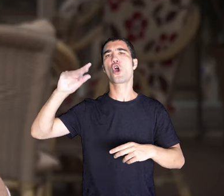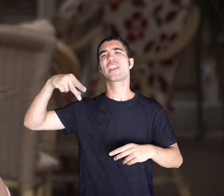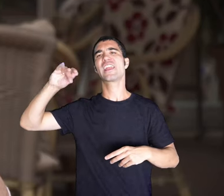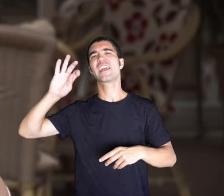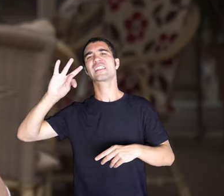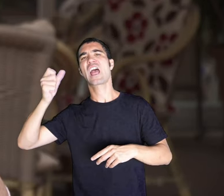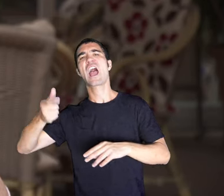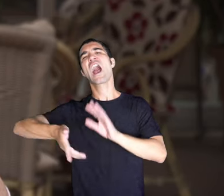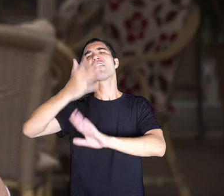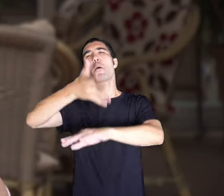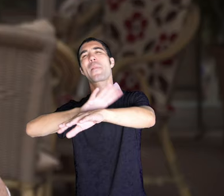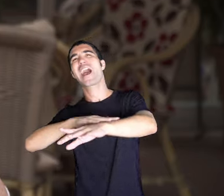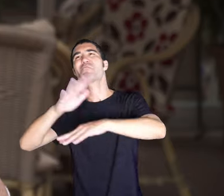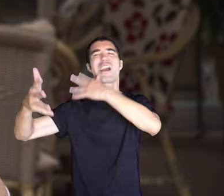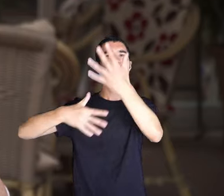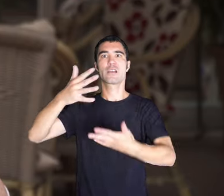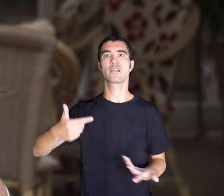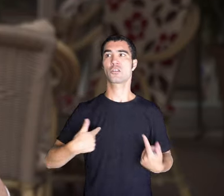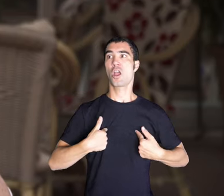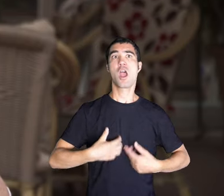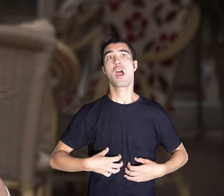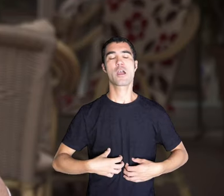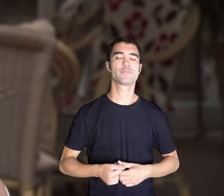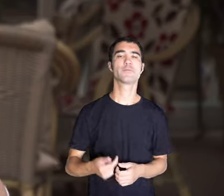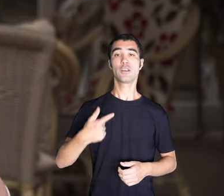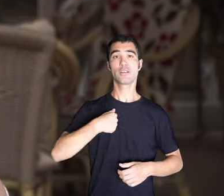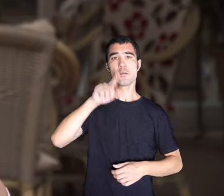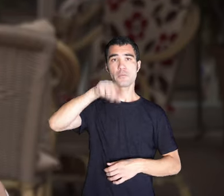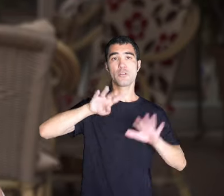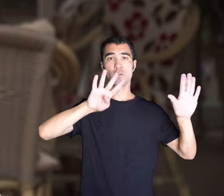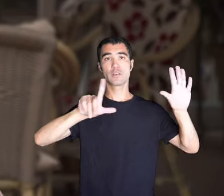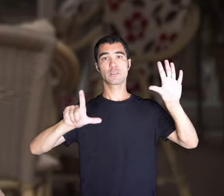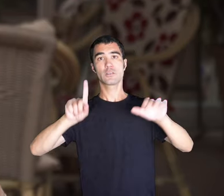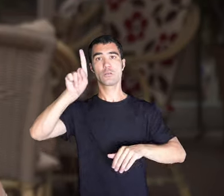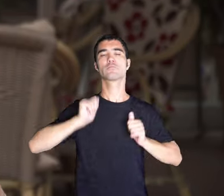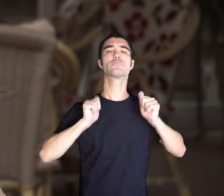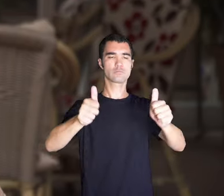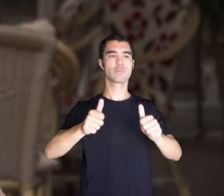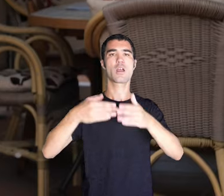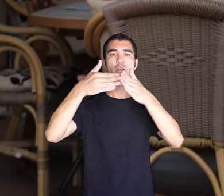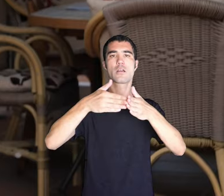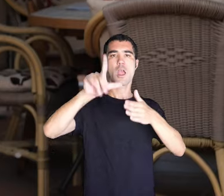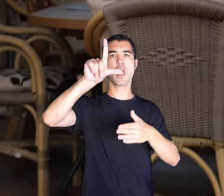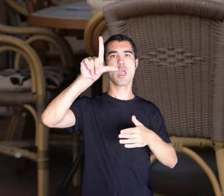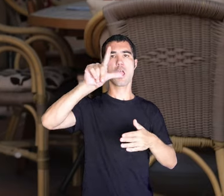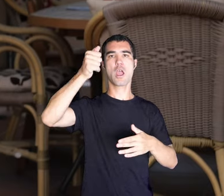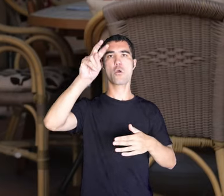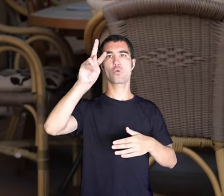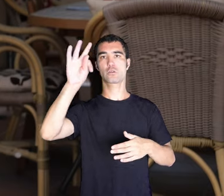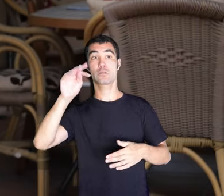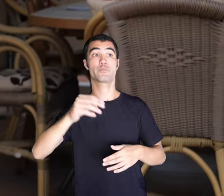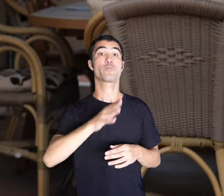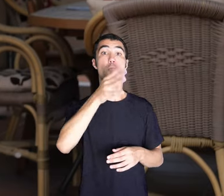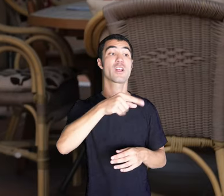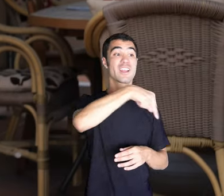Palma. Empecé en 71, entonces, con el yaúd, porque la Nati llegó